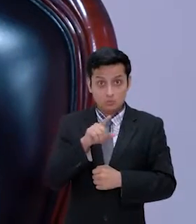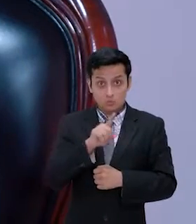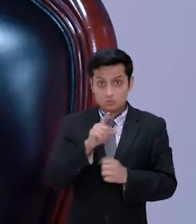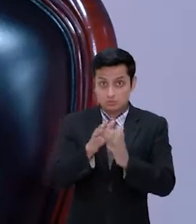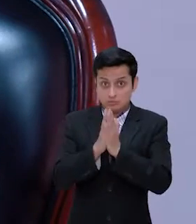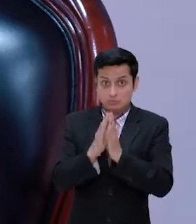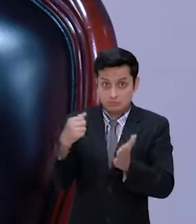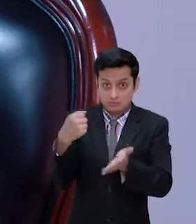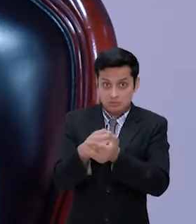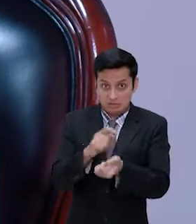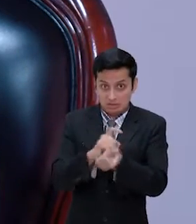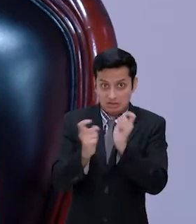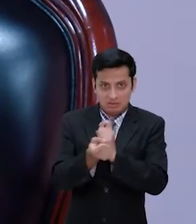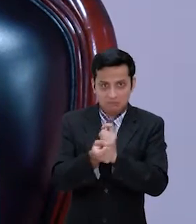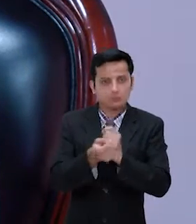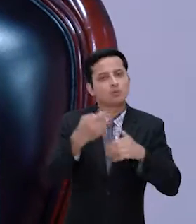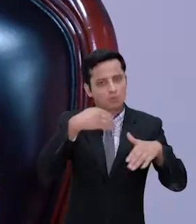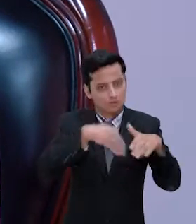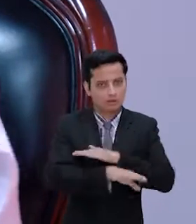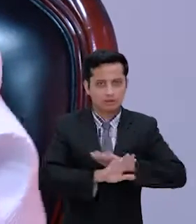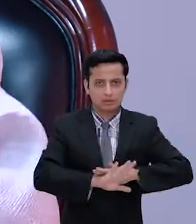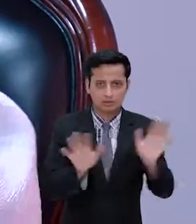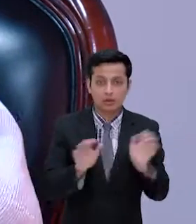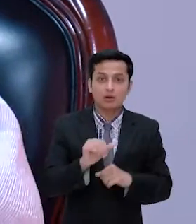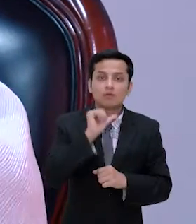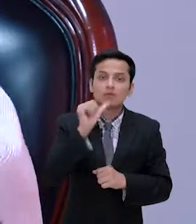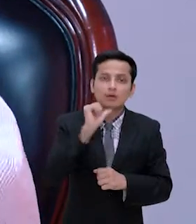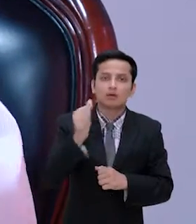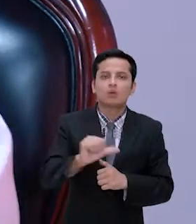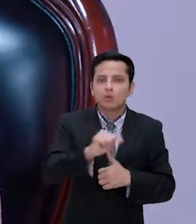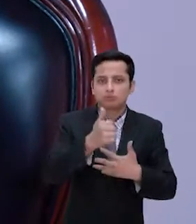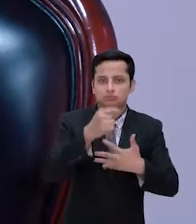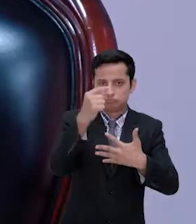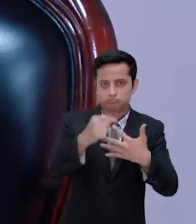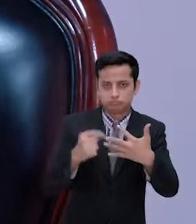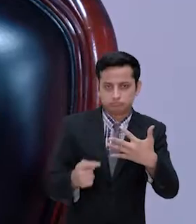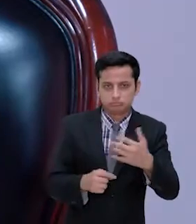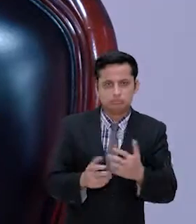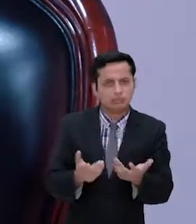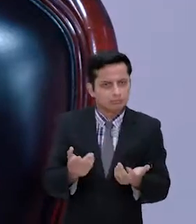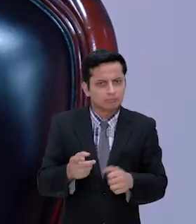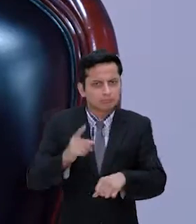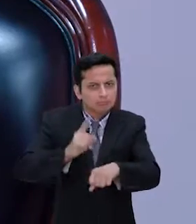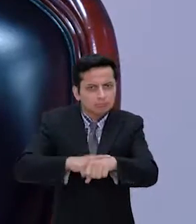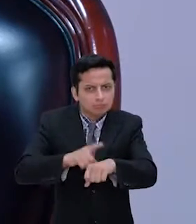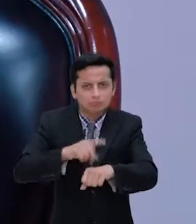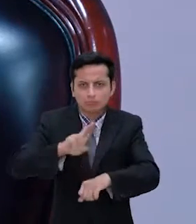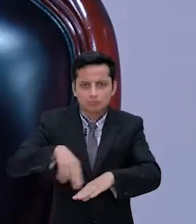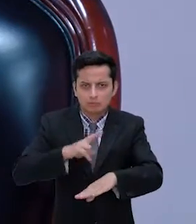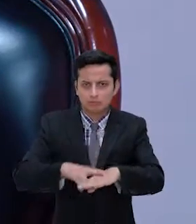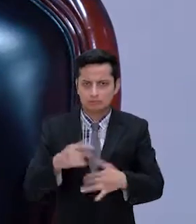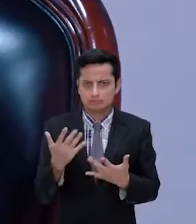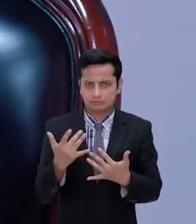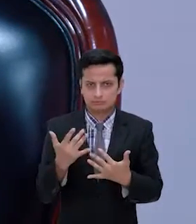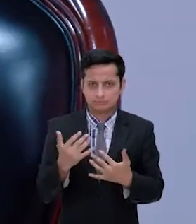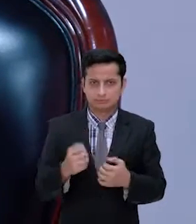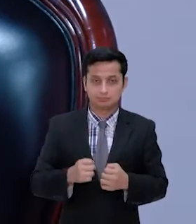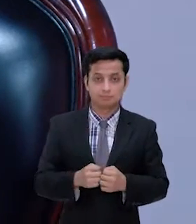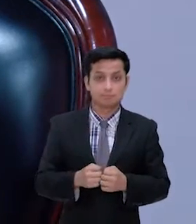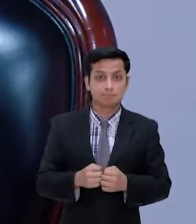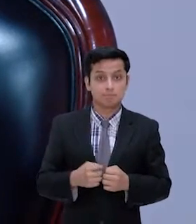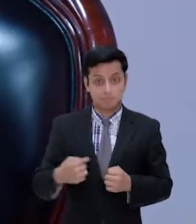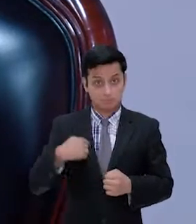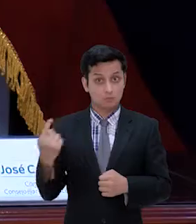ayer archivaron uno de los casos, tienen por otros casos por tratarlos, y esos son los tiempos que